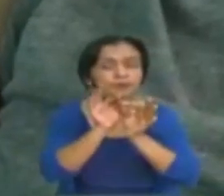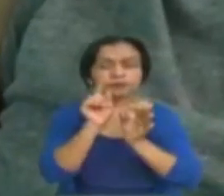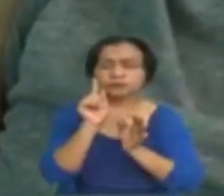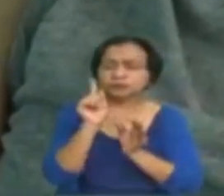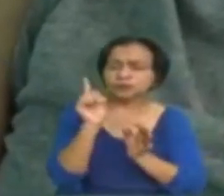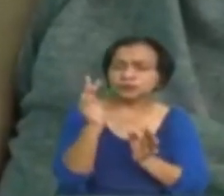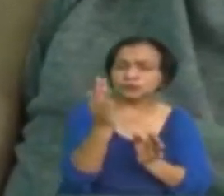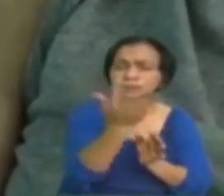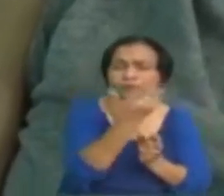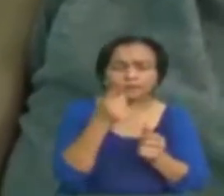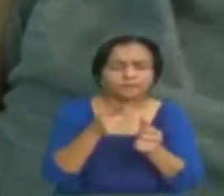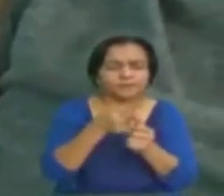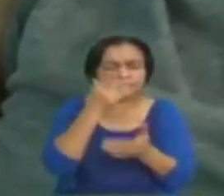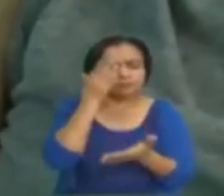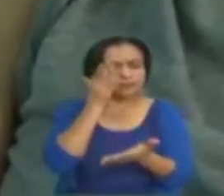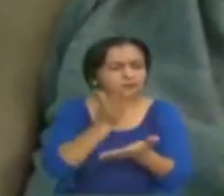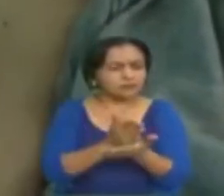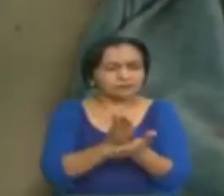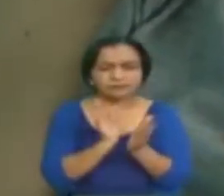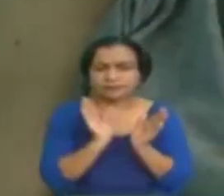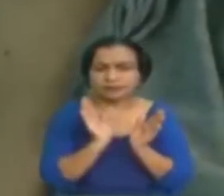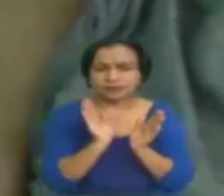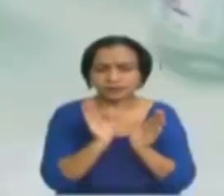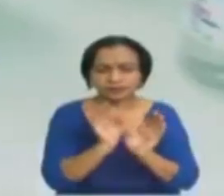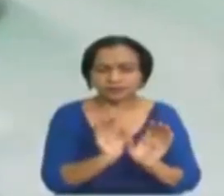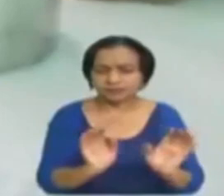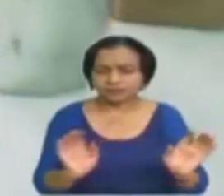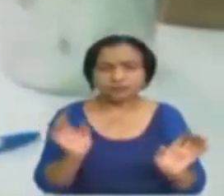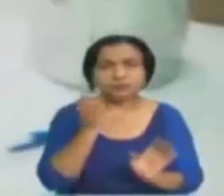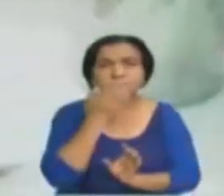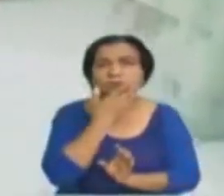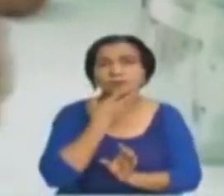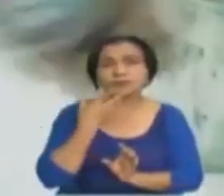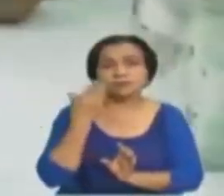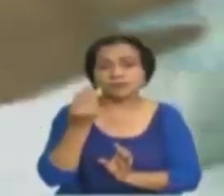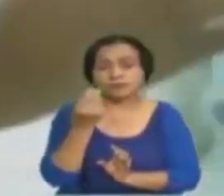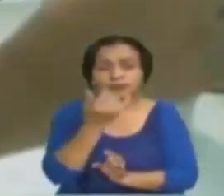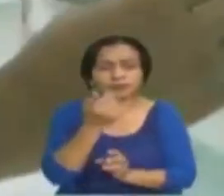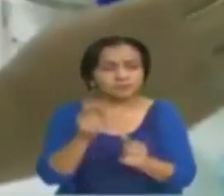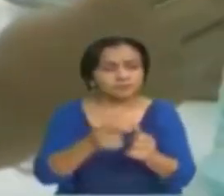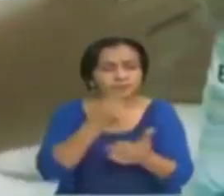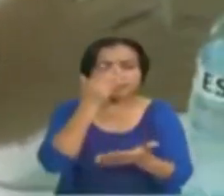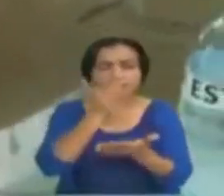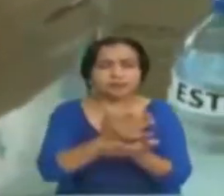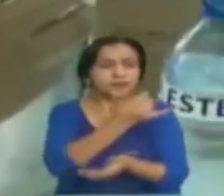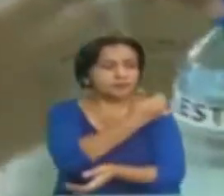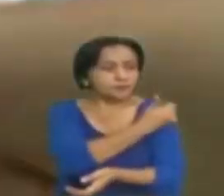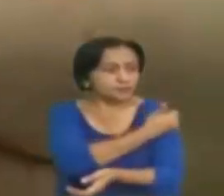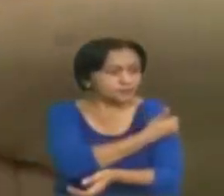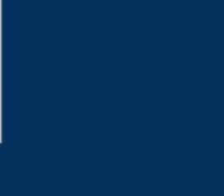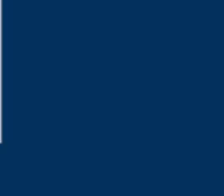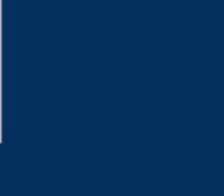La vocera del gobierno dio a conocer los lugares donde se estarán desarrollando la jornada de vacunación contra el COVID-19 este